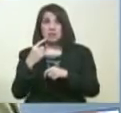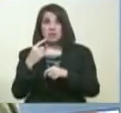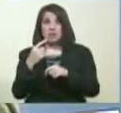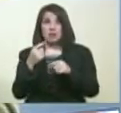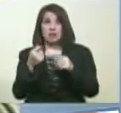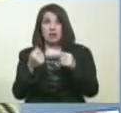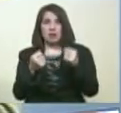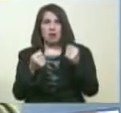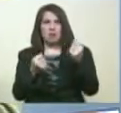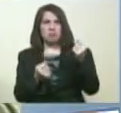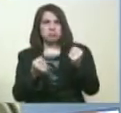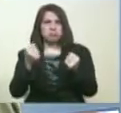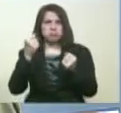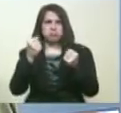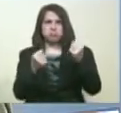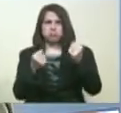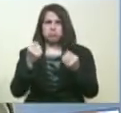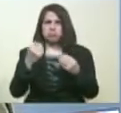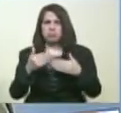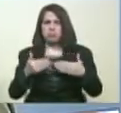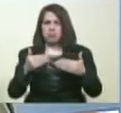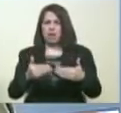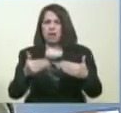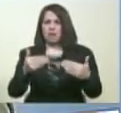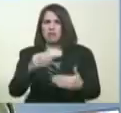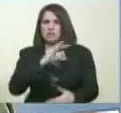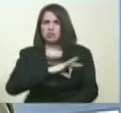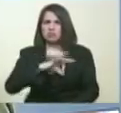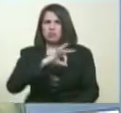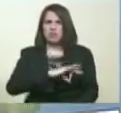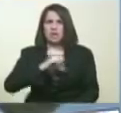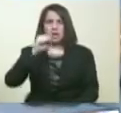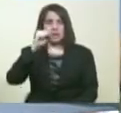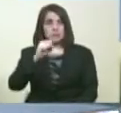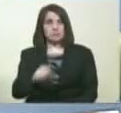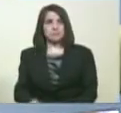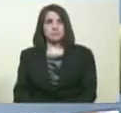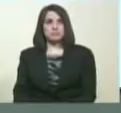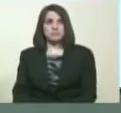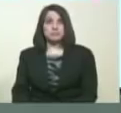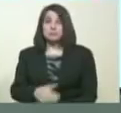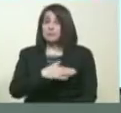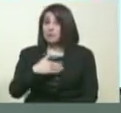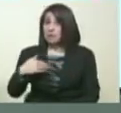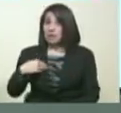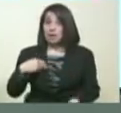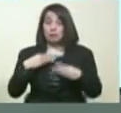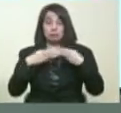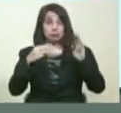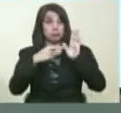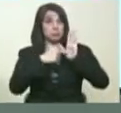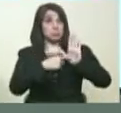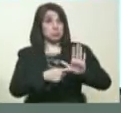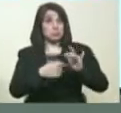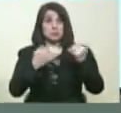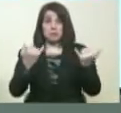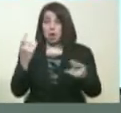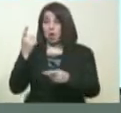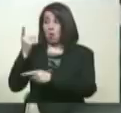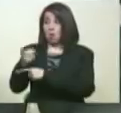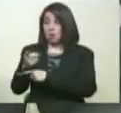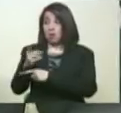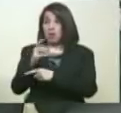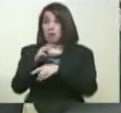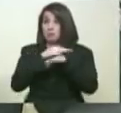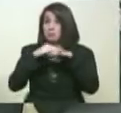social, avance social. Es por eso que quiero hacer pública una orden que ya le di al vicepresidente de Economía.